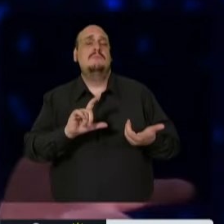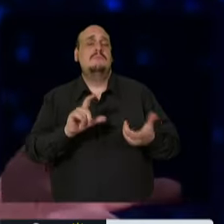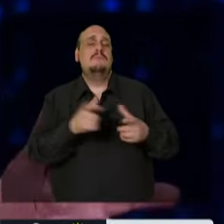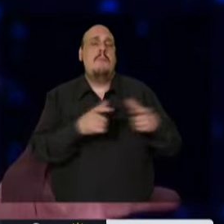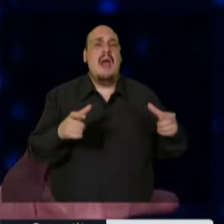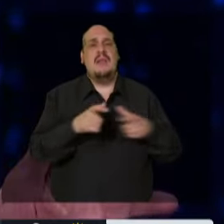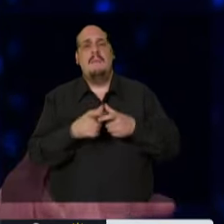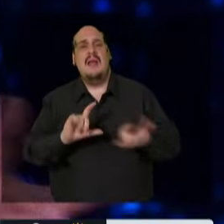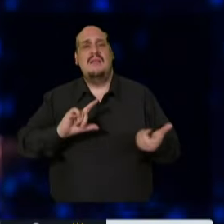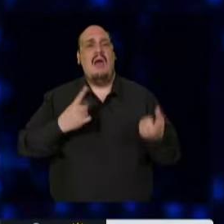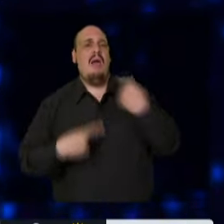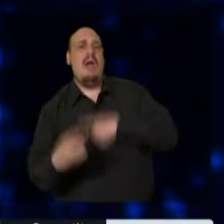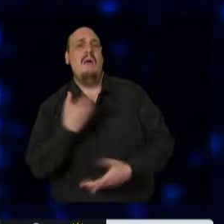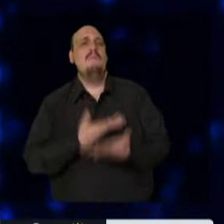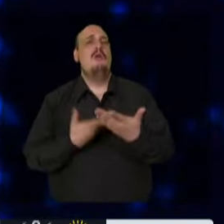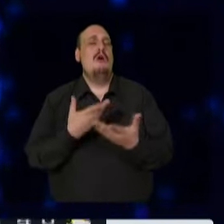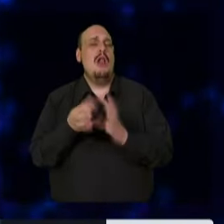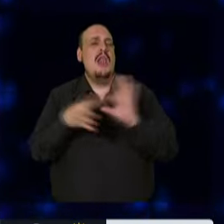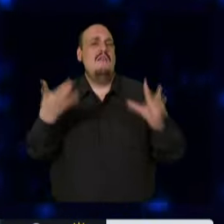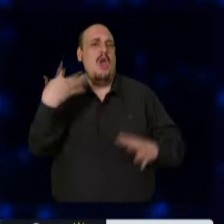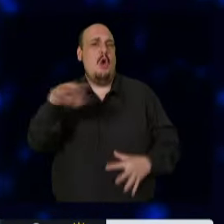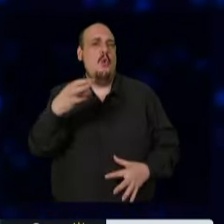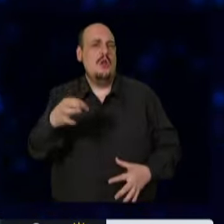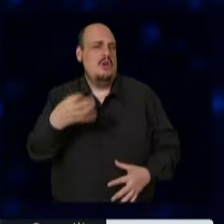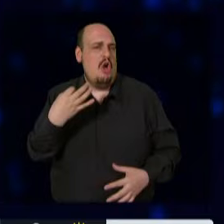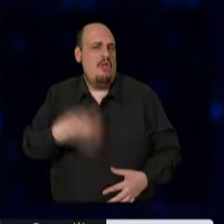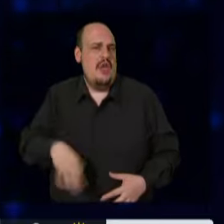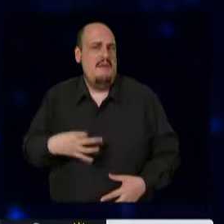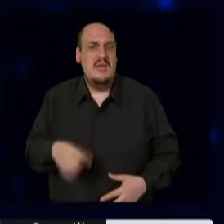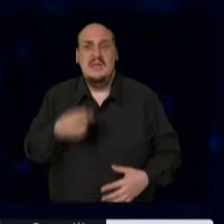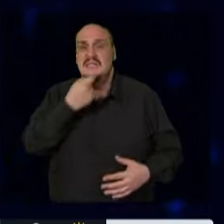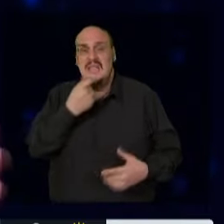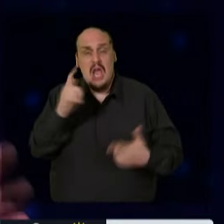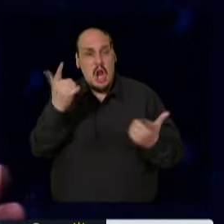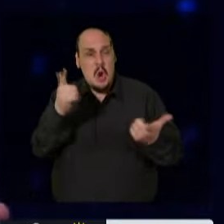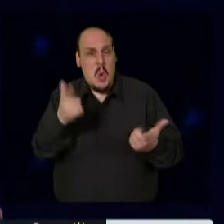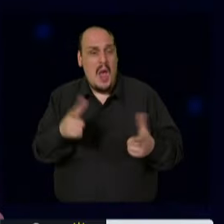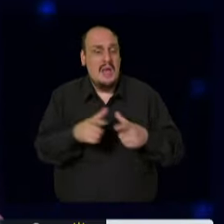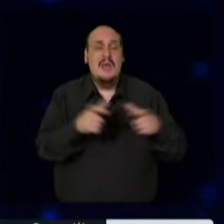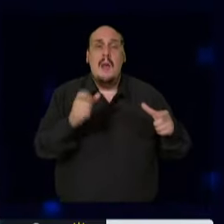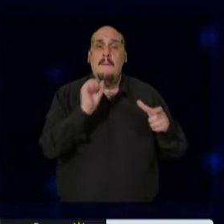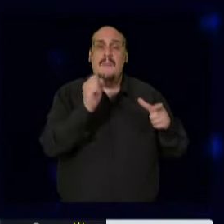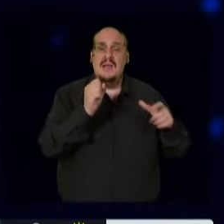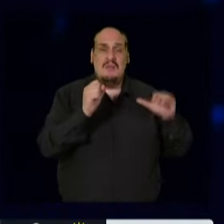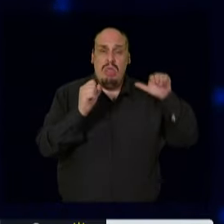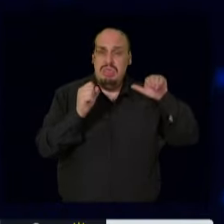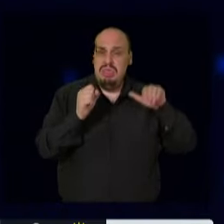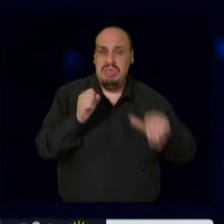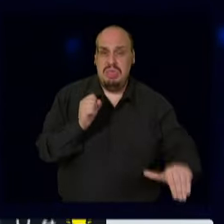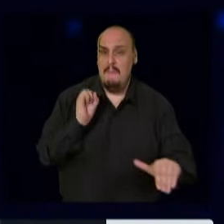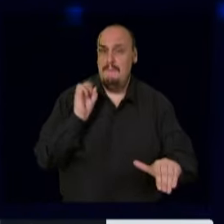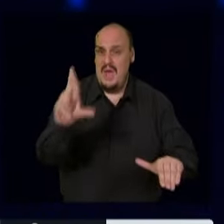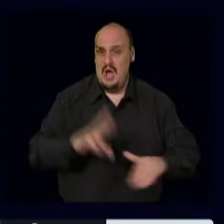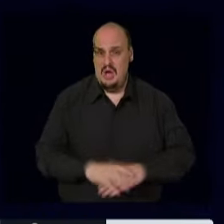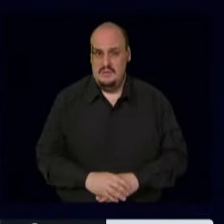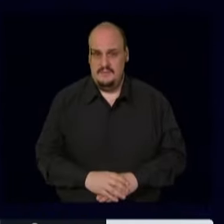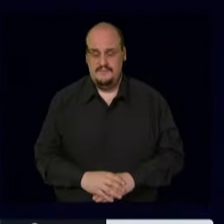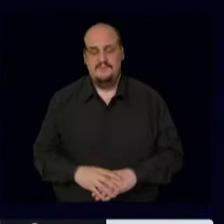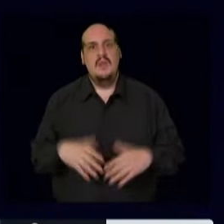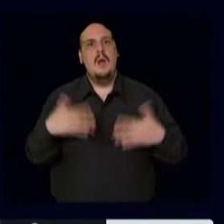la hiperinflación, porque si no vamos a tener una mega devaluación que va a hacer sufrir mucho más al pueblo argentino. Por eso en la